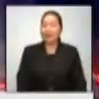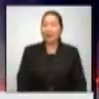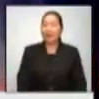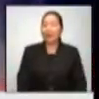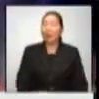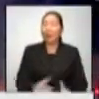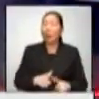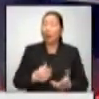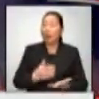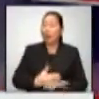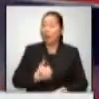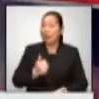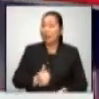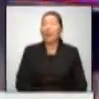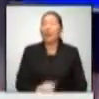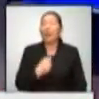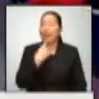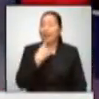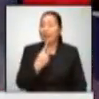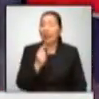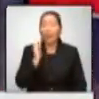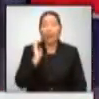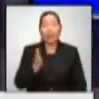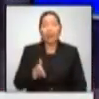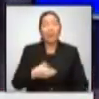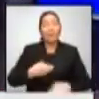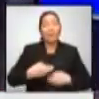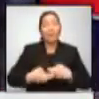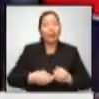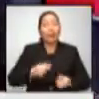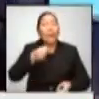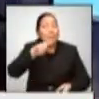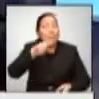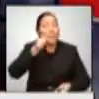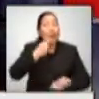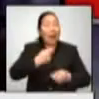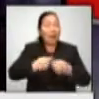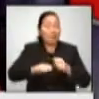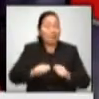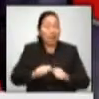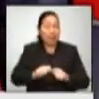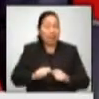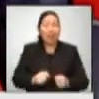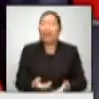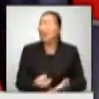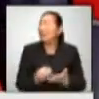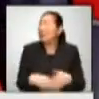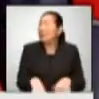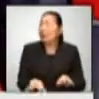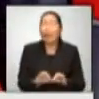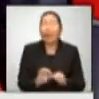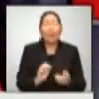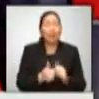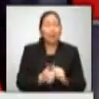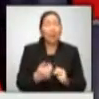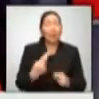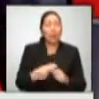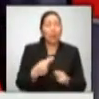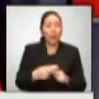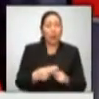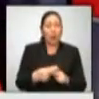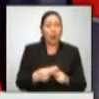Desde ahí que el congresista César Segura exigió que se sancione a los productores de pisco que exportan esa bebida a bandera, cambiando la